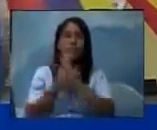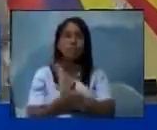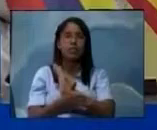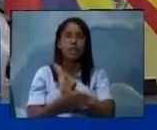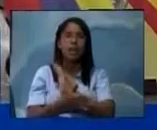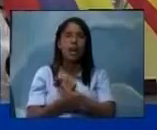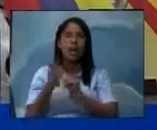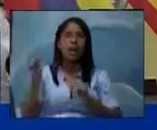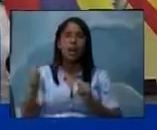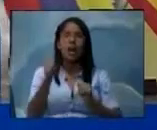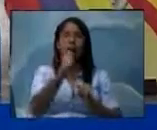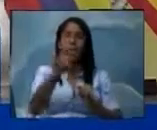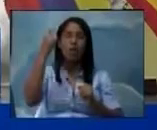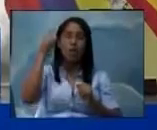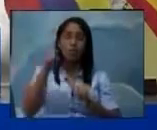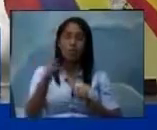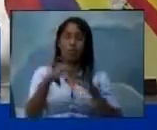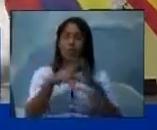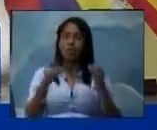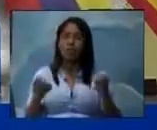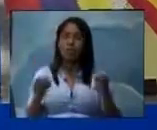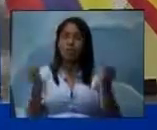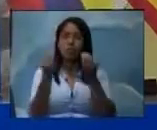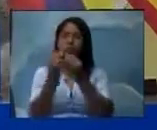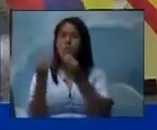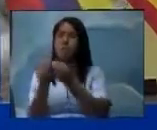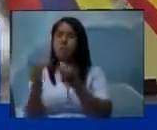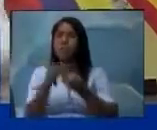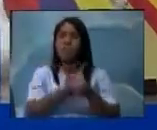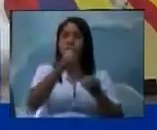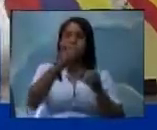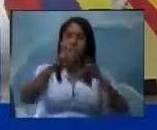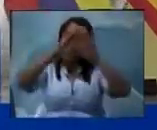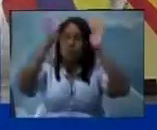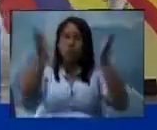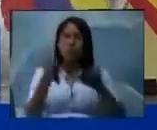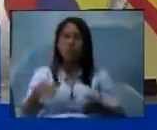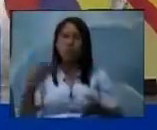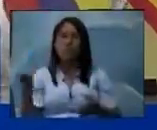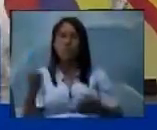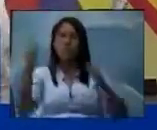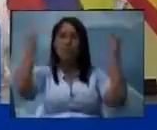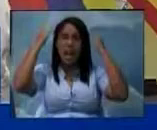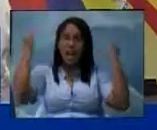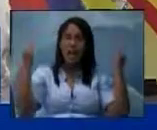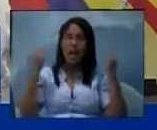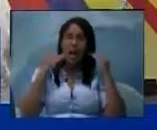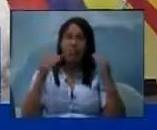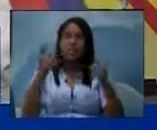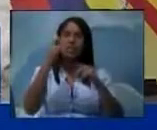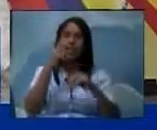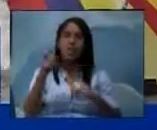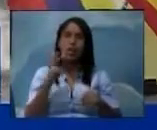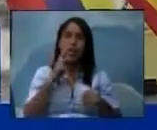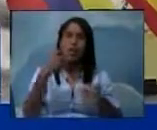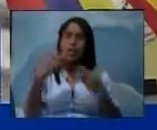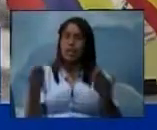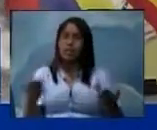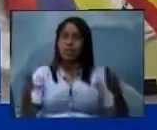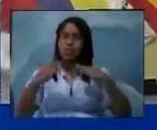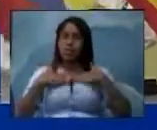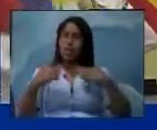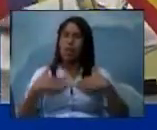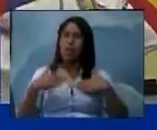significaba cada uno de esos componentes del muñeco, que si la cabeza de oro, que si